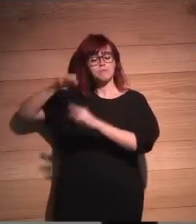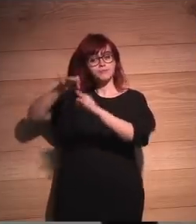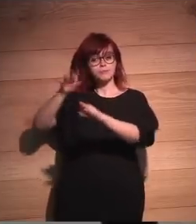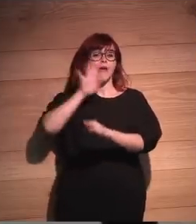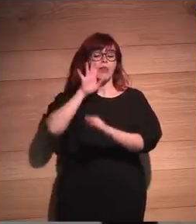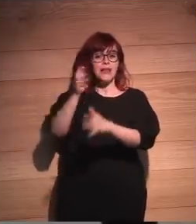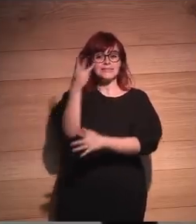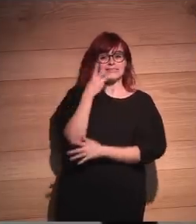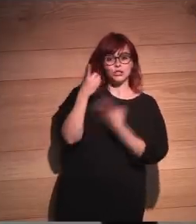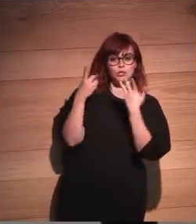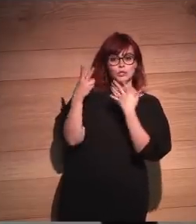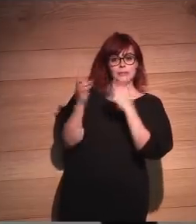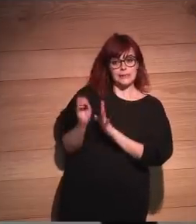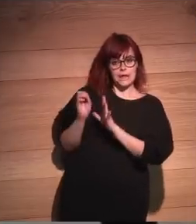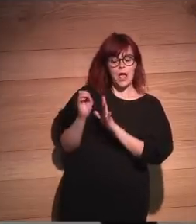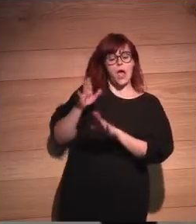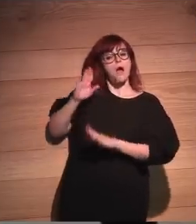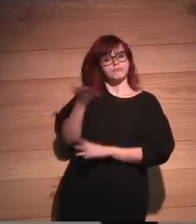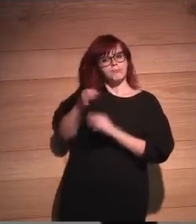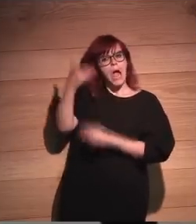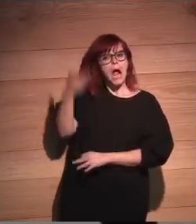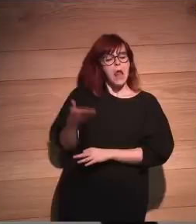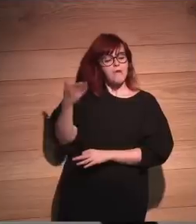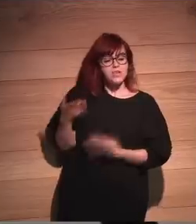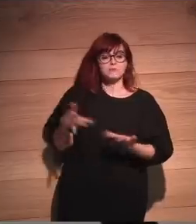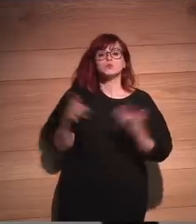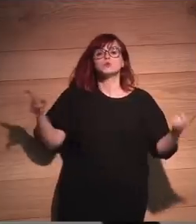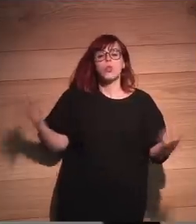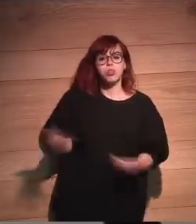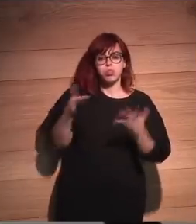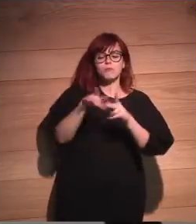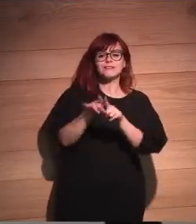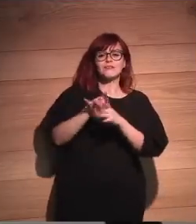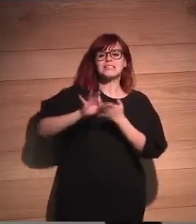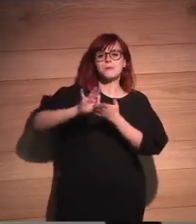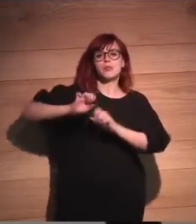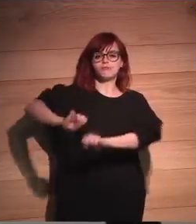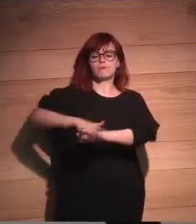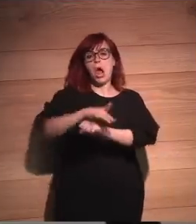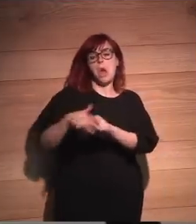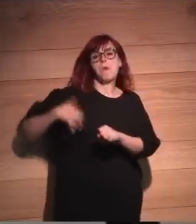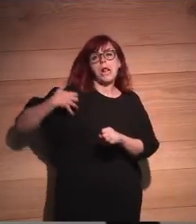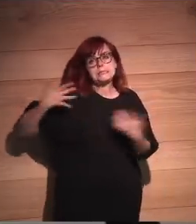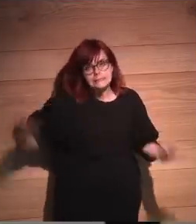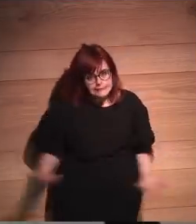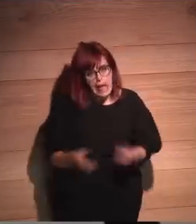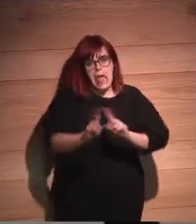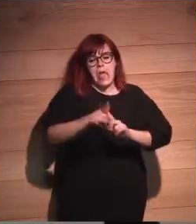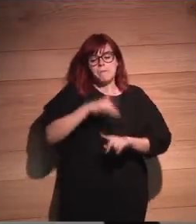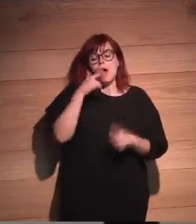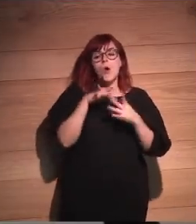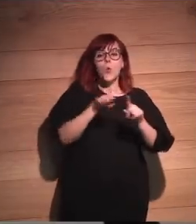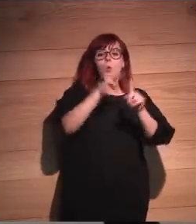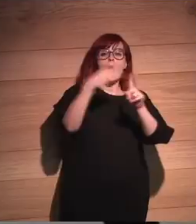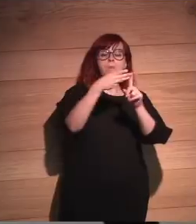les decía 370 fueron ataques graves. No fueron de negación de servicio, que bueno, te incordian, se cae